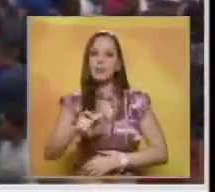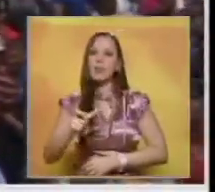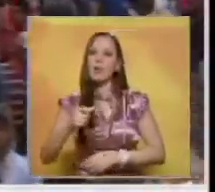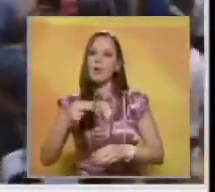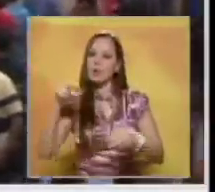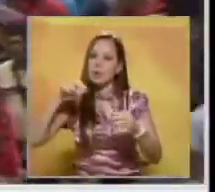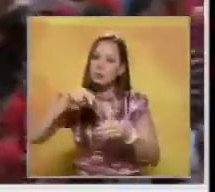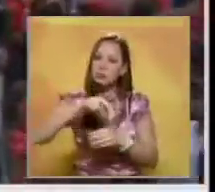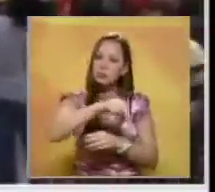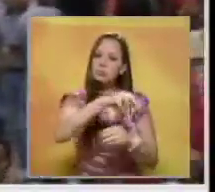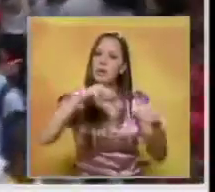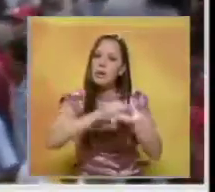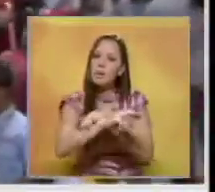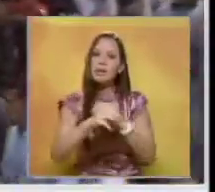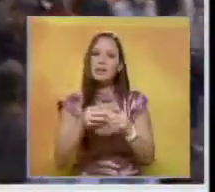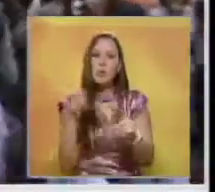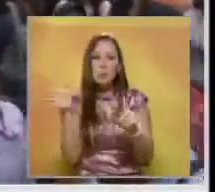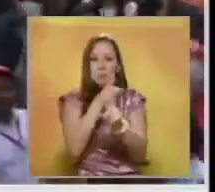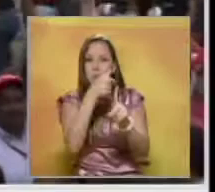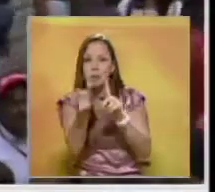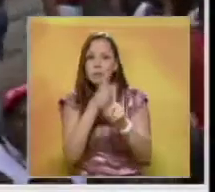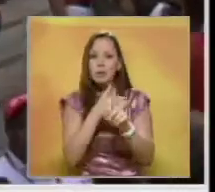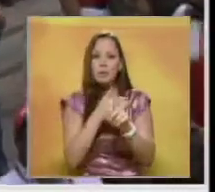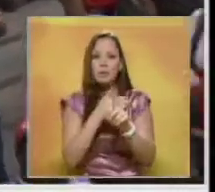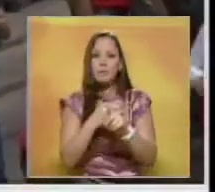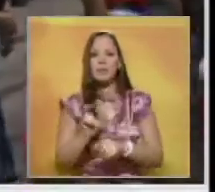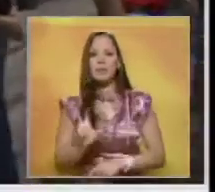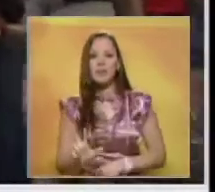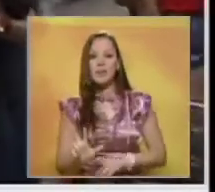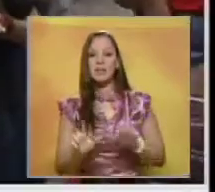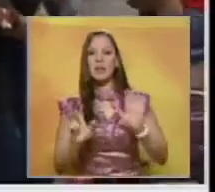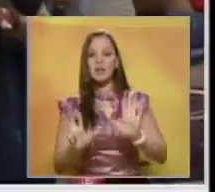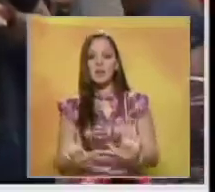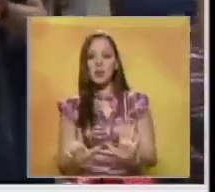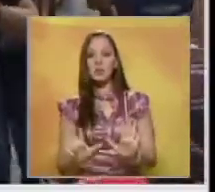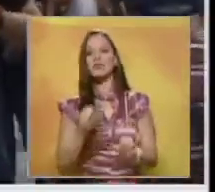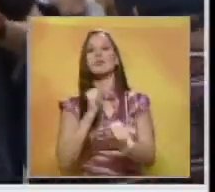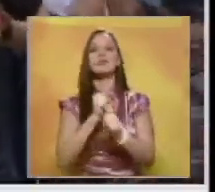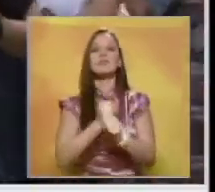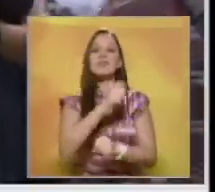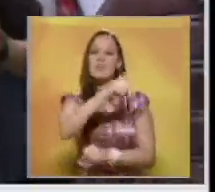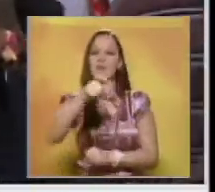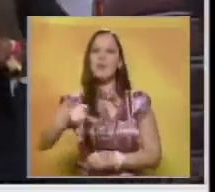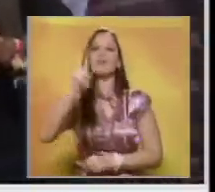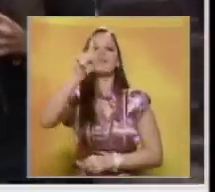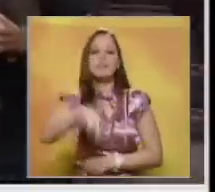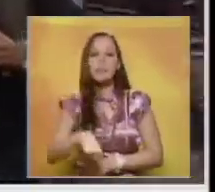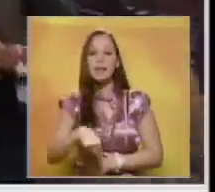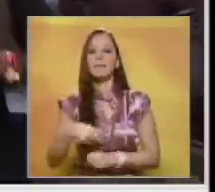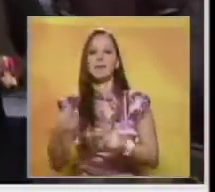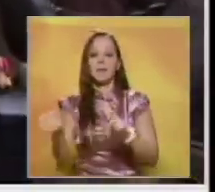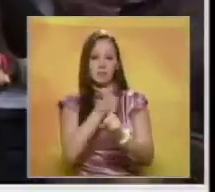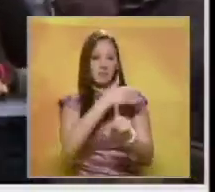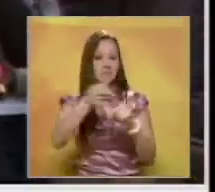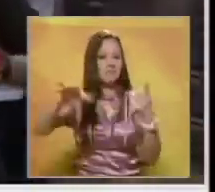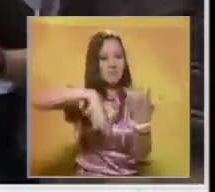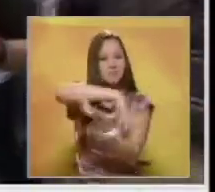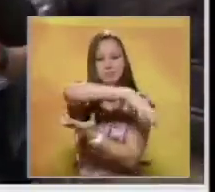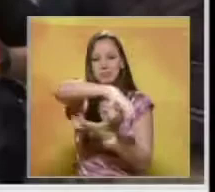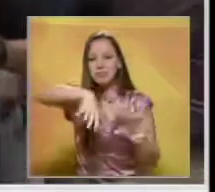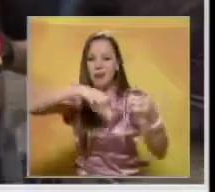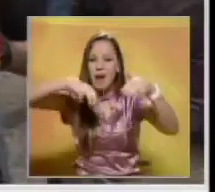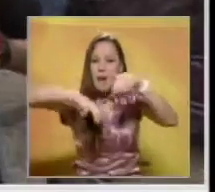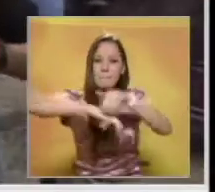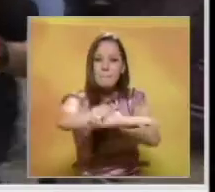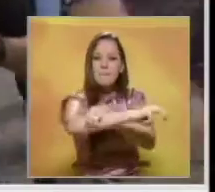de agresiones y 38 trabajadores también han sido víctimas de agresiones en el Metro